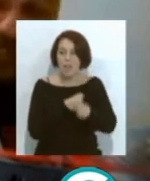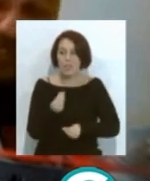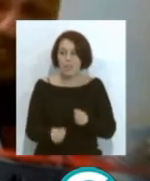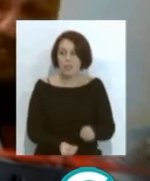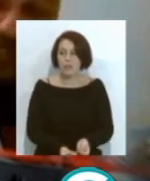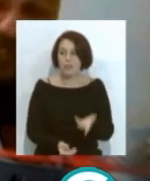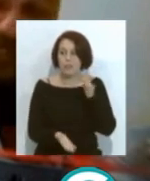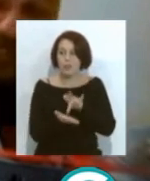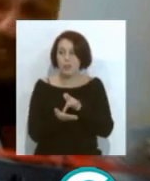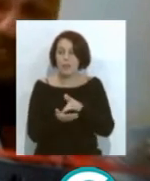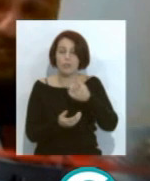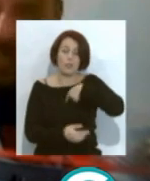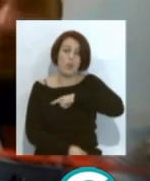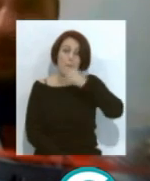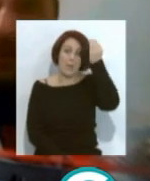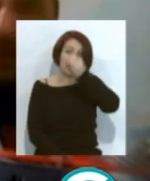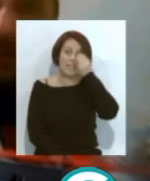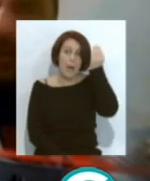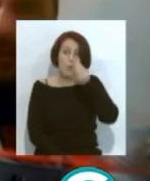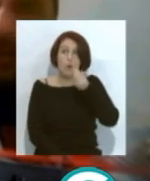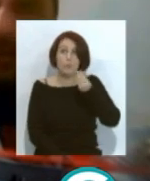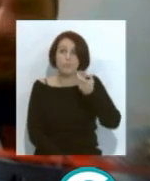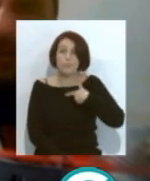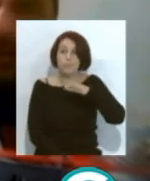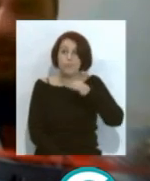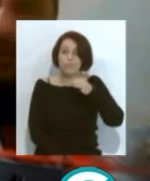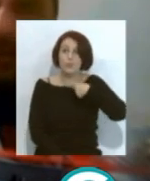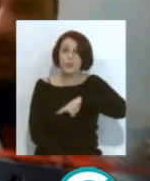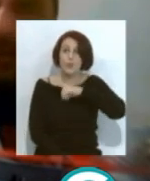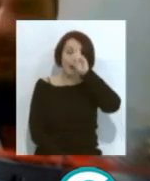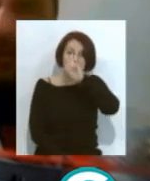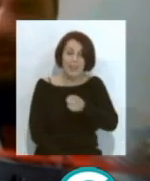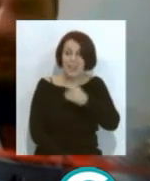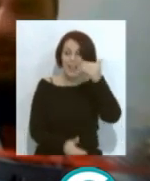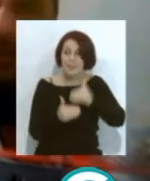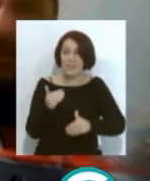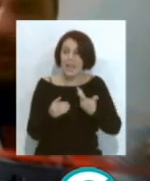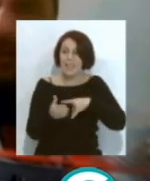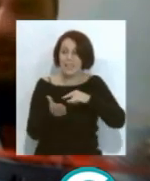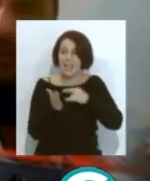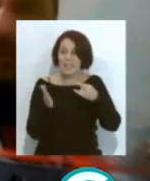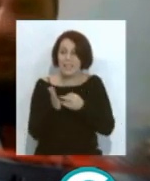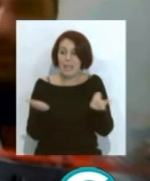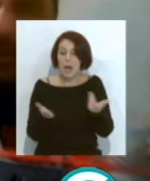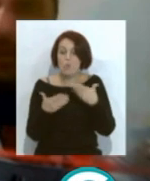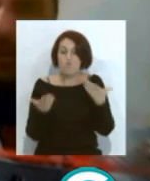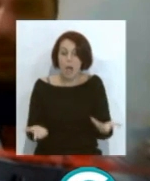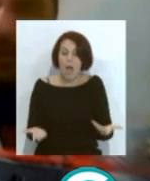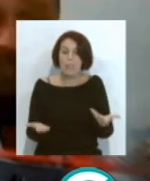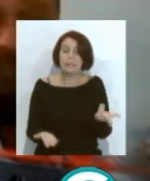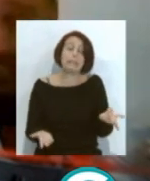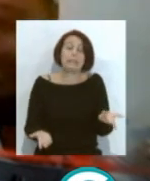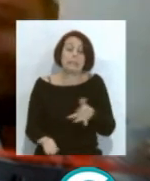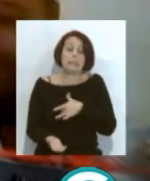Está siendo... Cuando lo pensamos, pues verdaderamente a lo mejor no sabíamos las limitaciones técnicas que íbamos a tener y